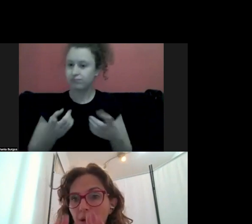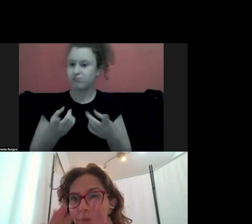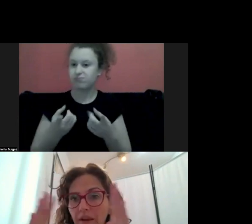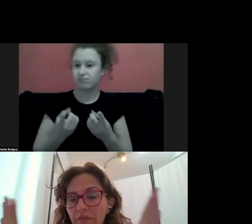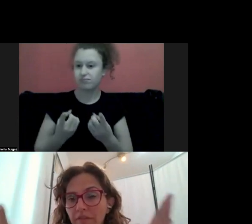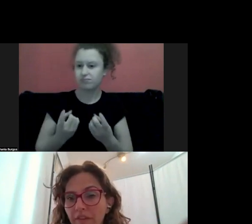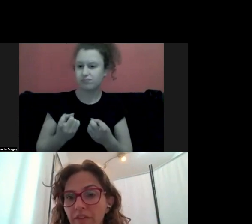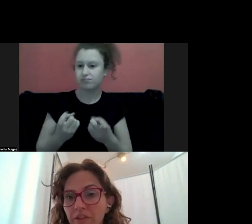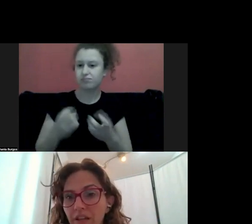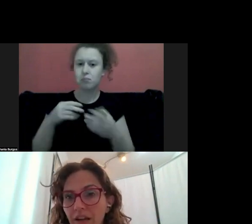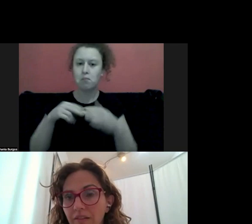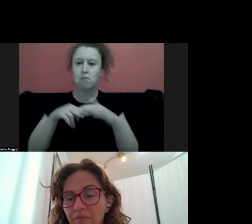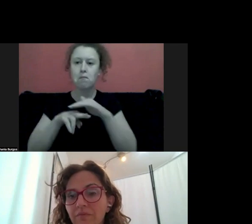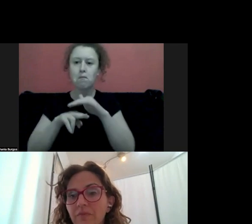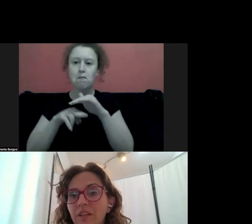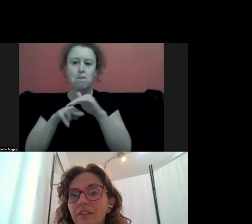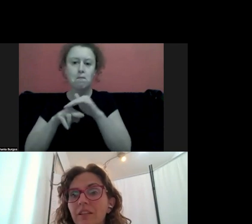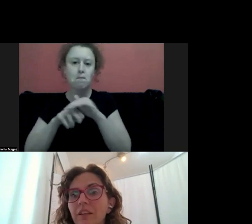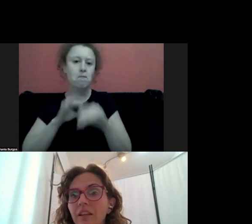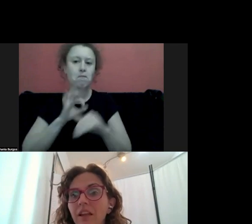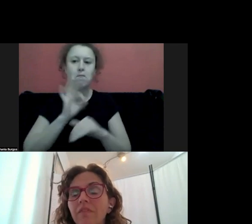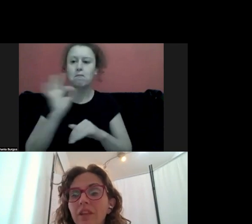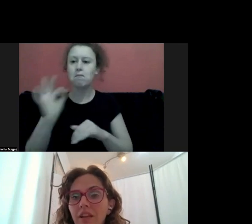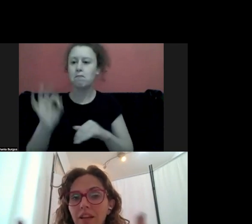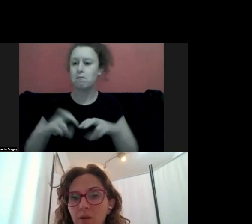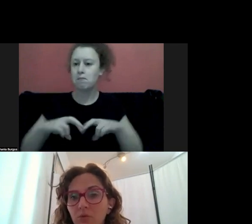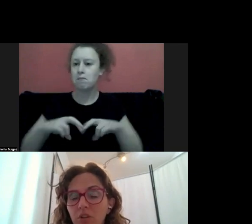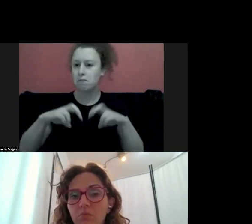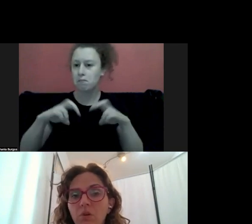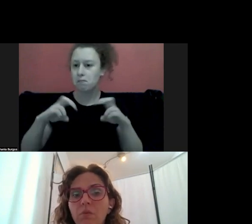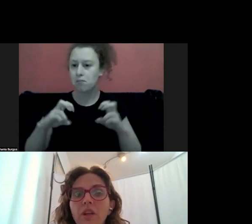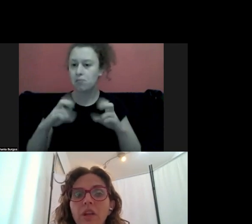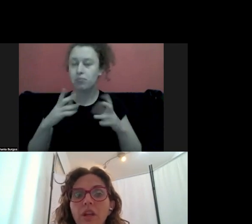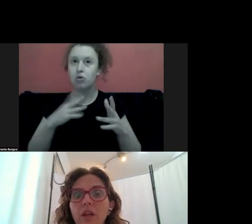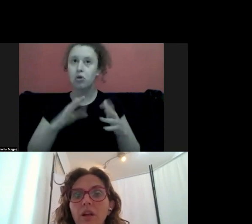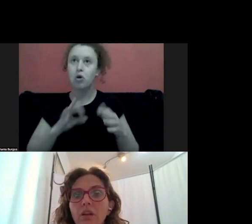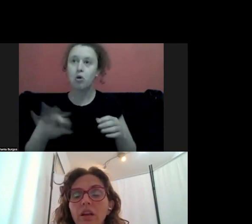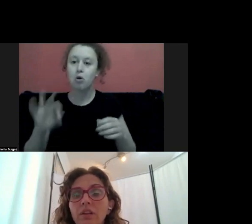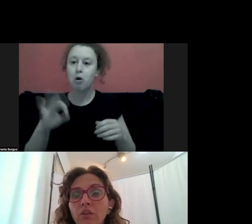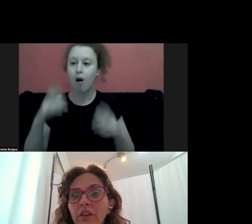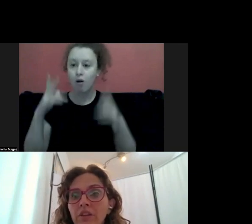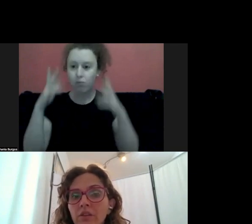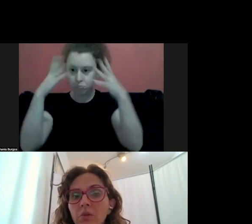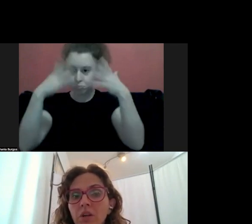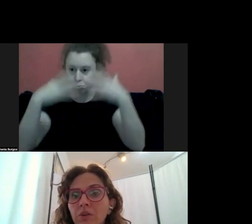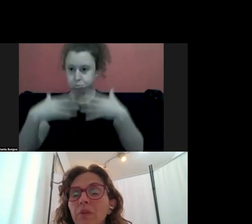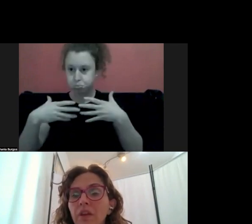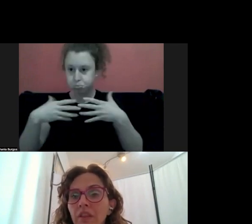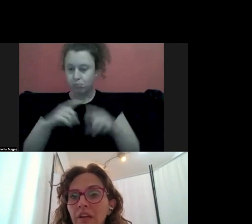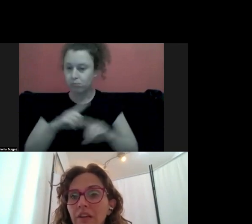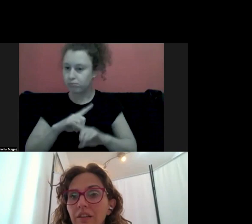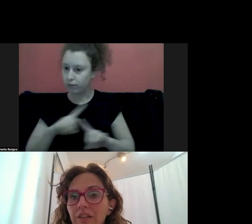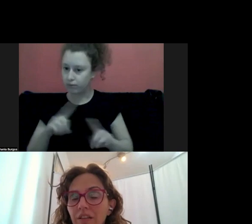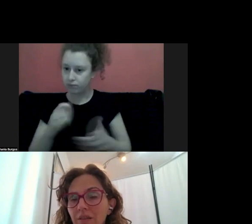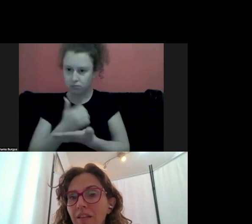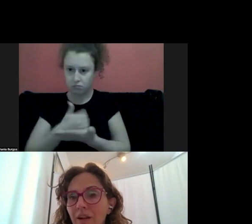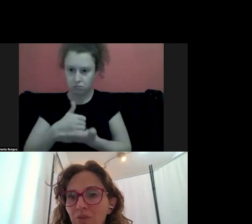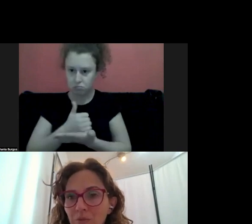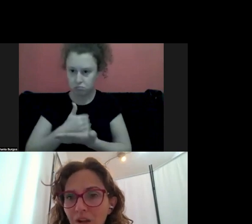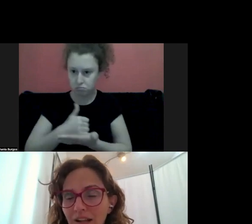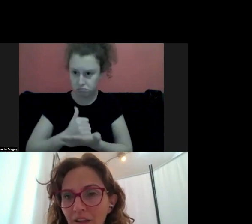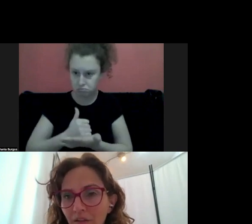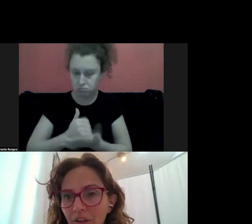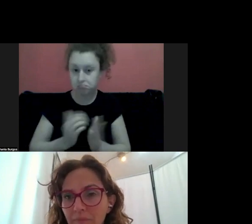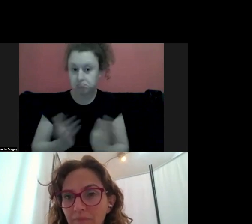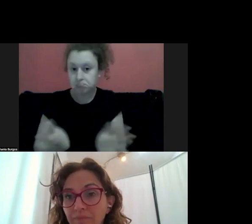no hay una apariencia física que te indique que hay autismo. Entonces, ¿cuándo empieza este tema del